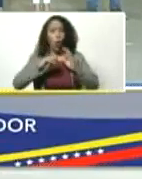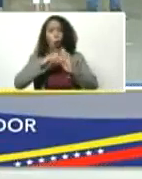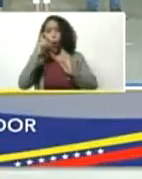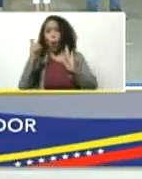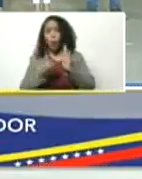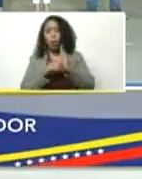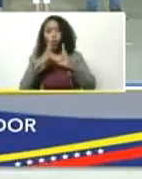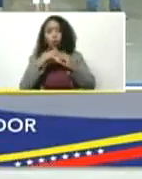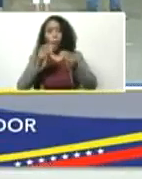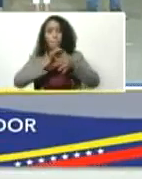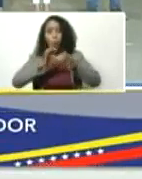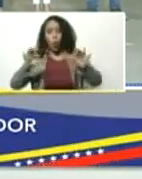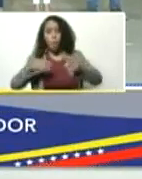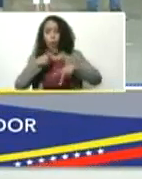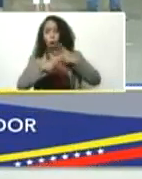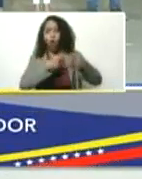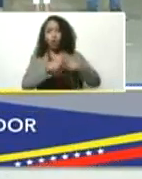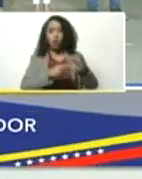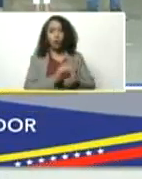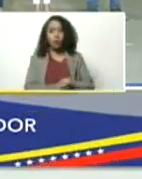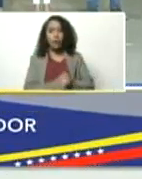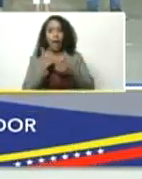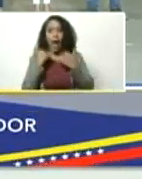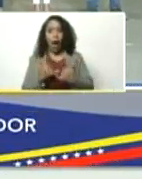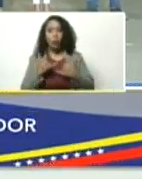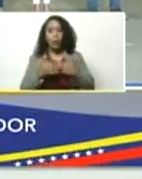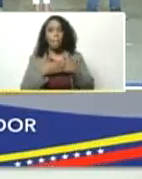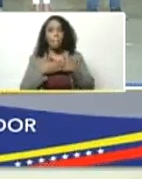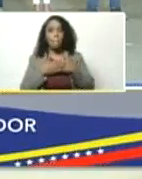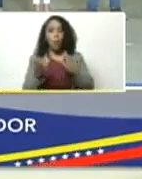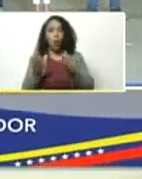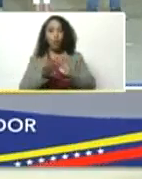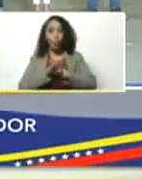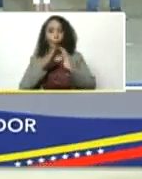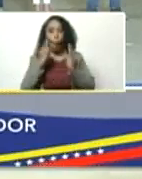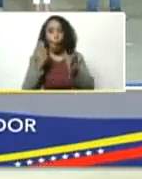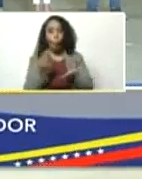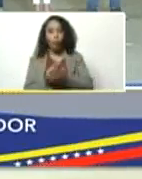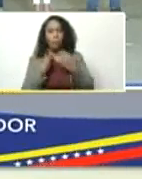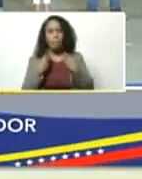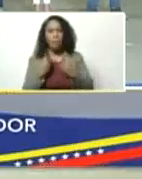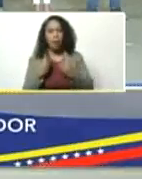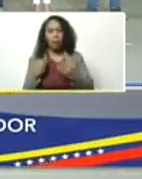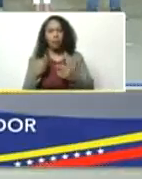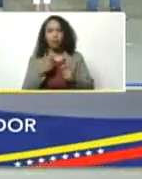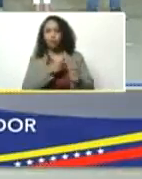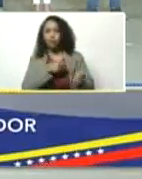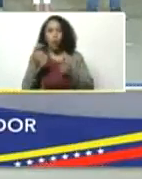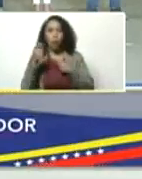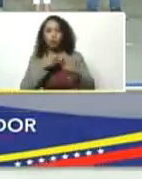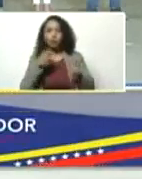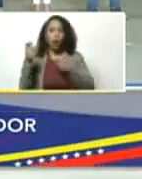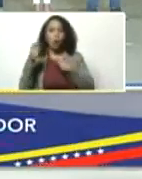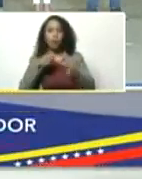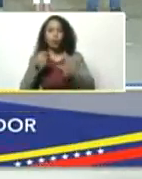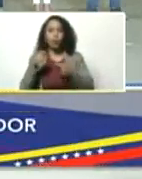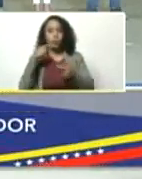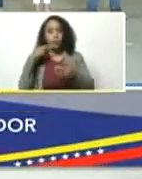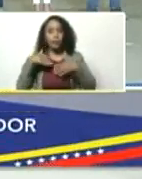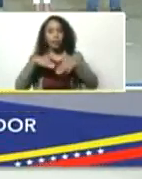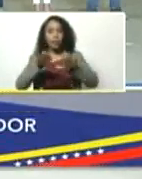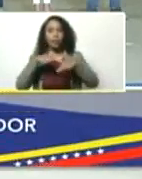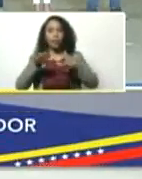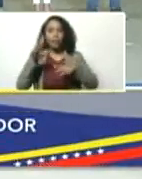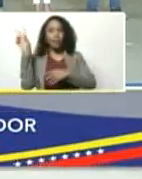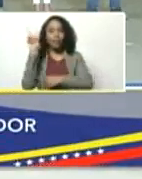la cadena productiva y que ahora se abre al mundo para exportar textiles